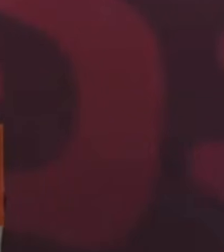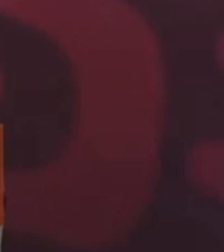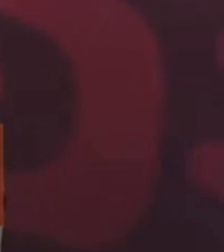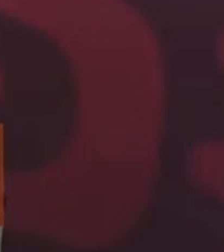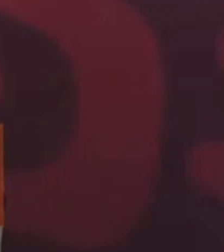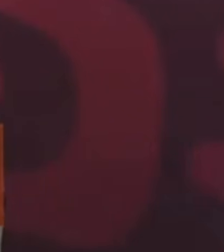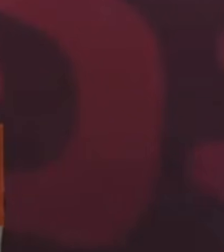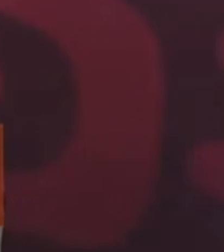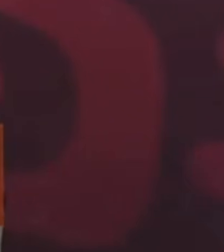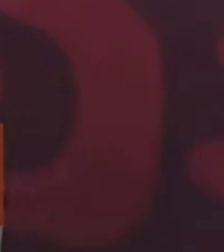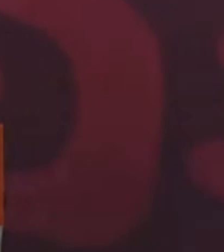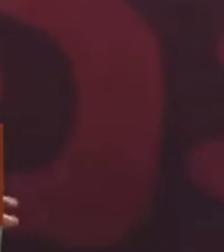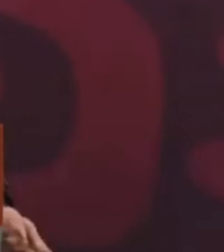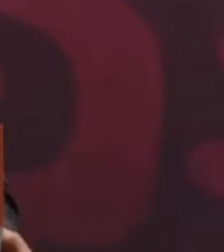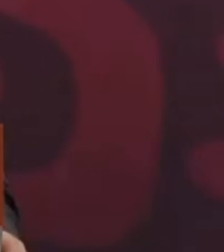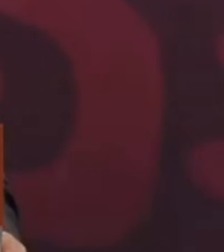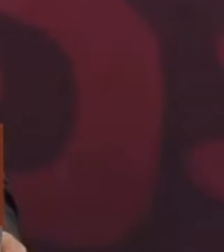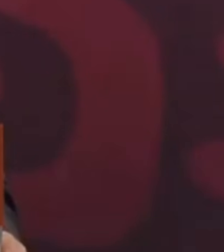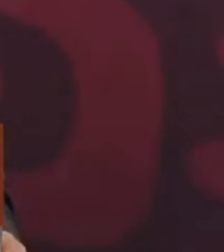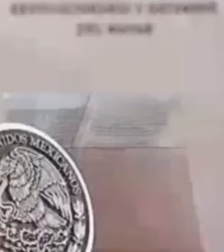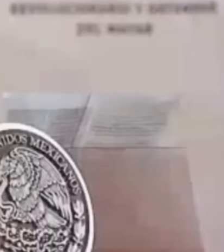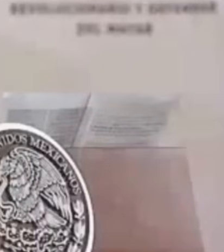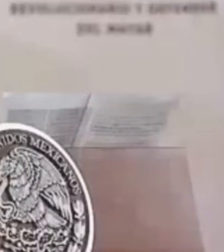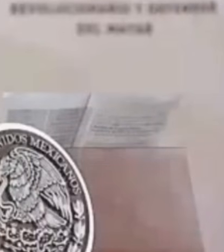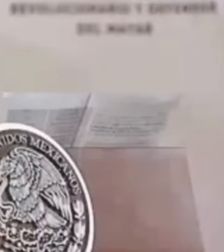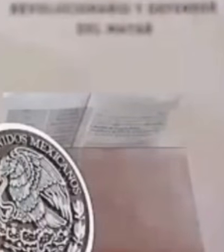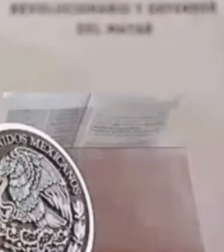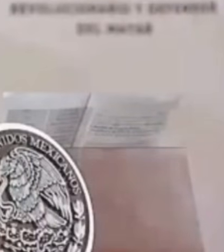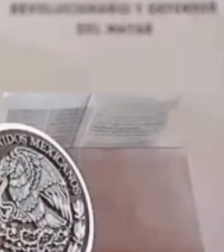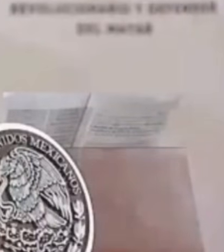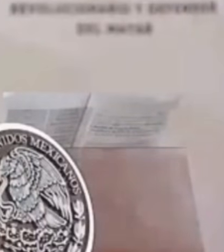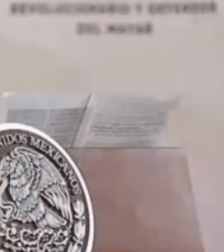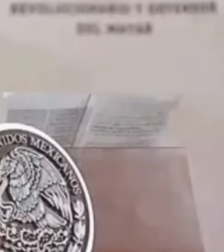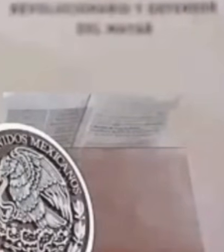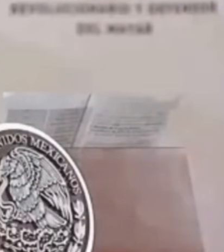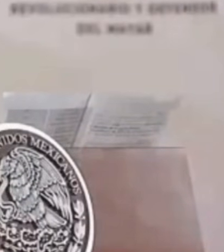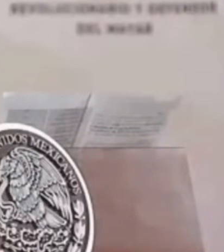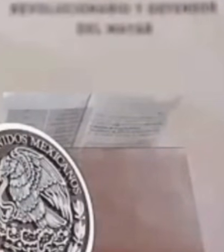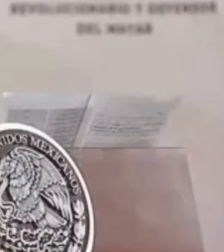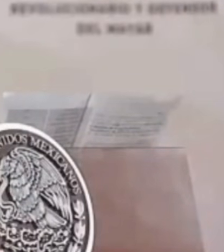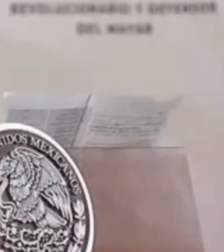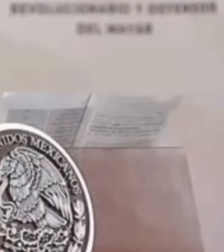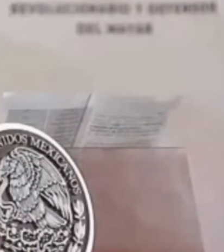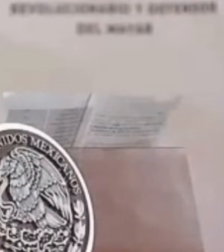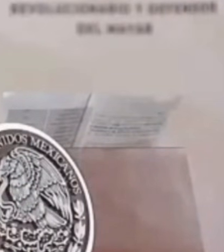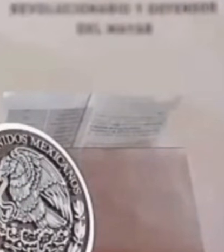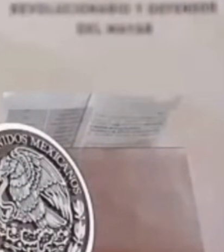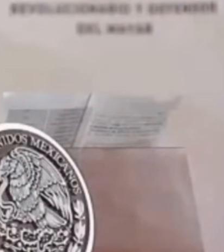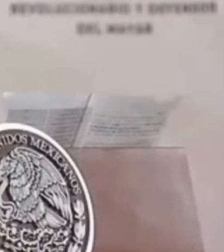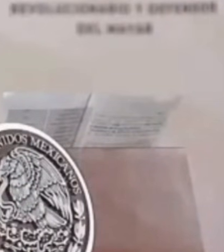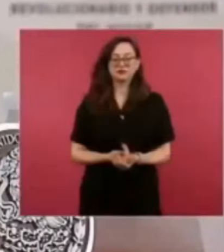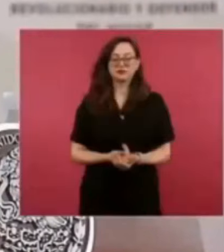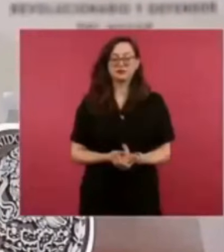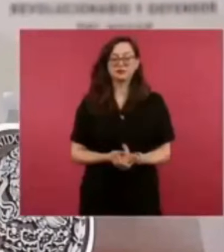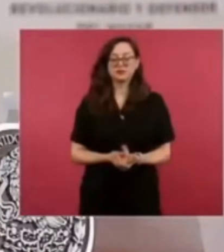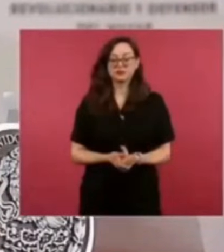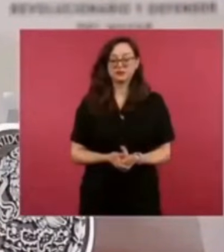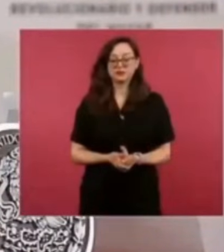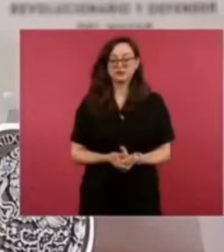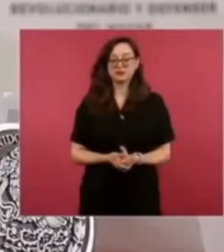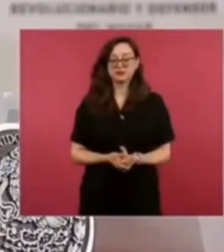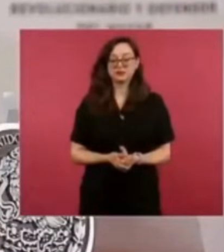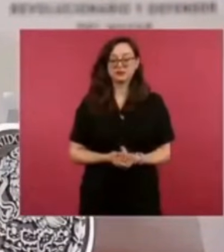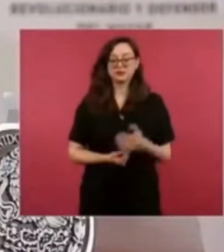el expediente con la determinación de que el señor se quitó la vida, fue